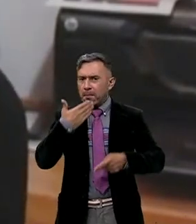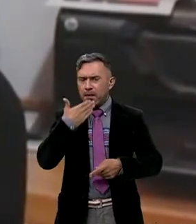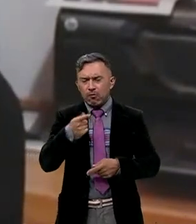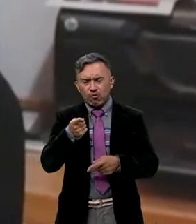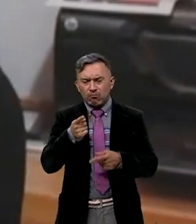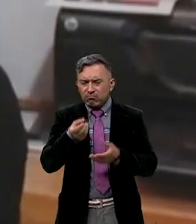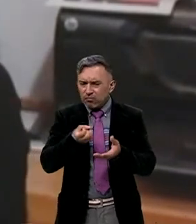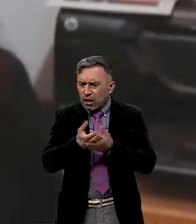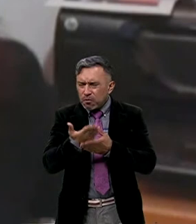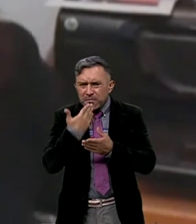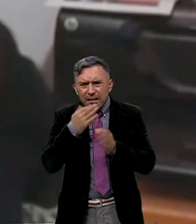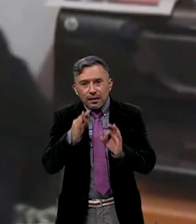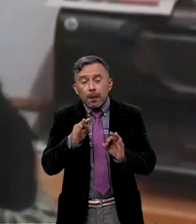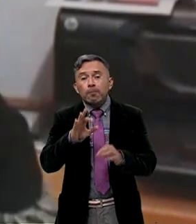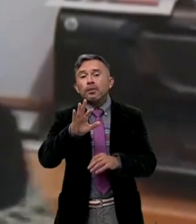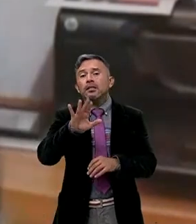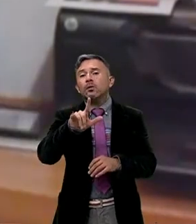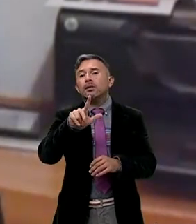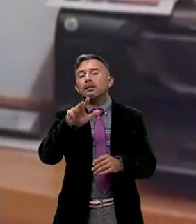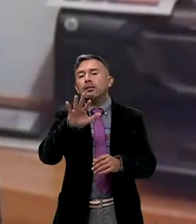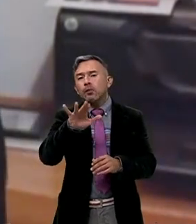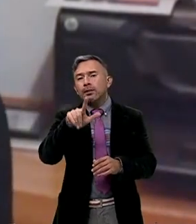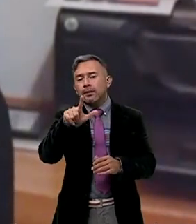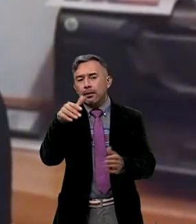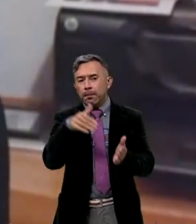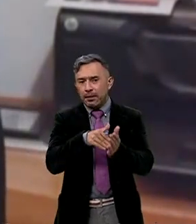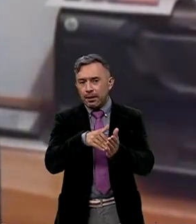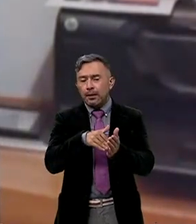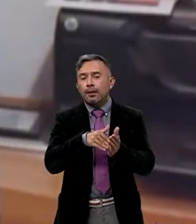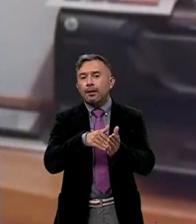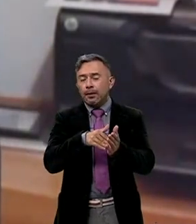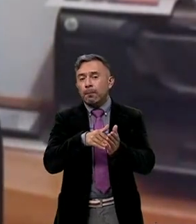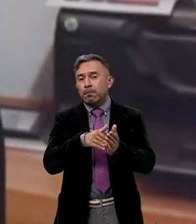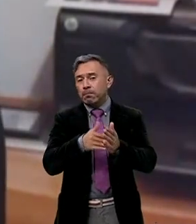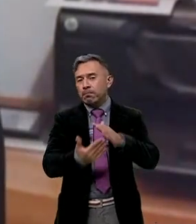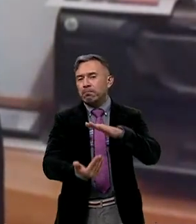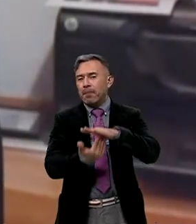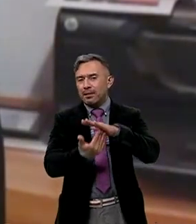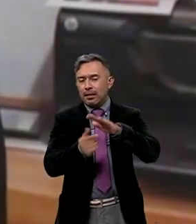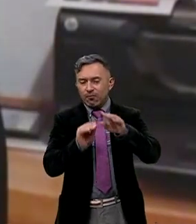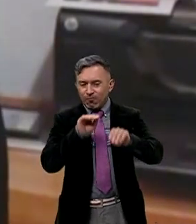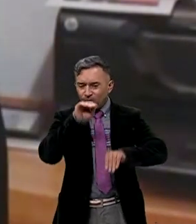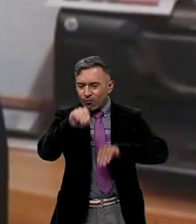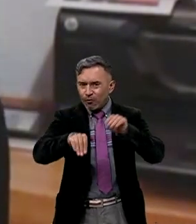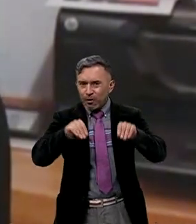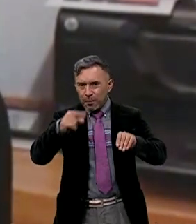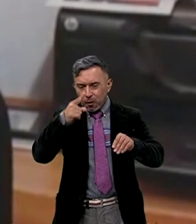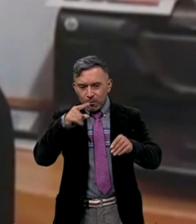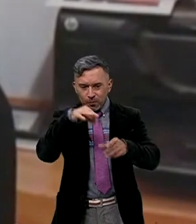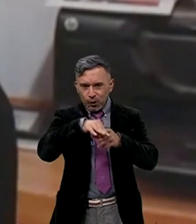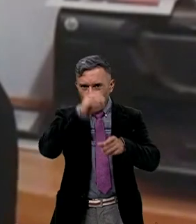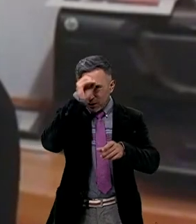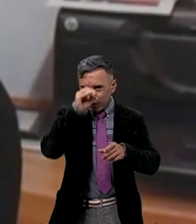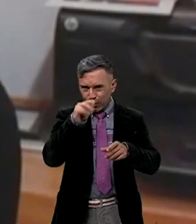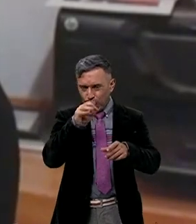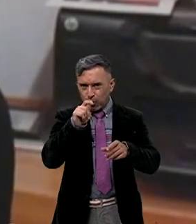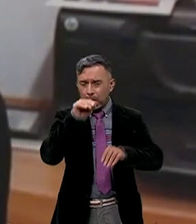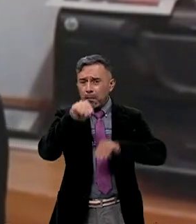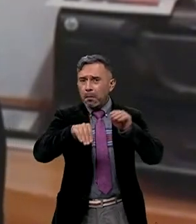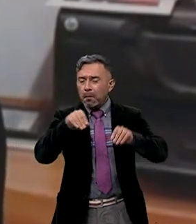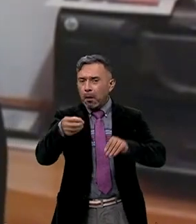las más de 57.000 este mesas receptoras de de la consulta popular y estuvieron ahí